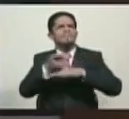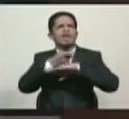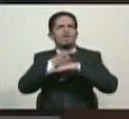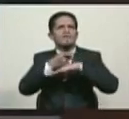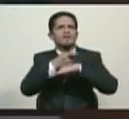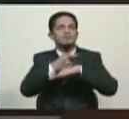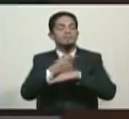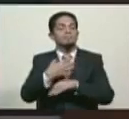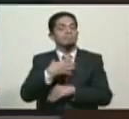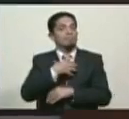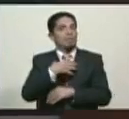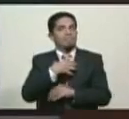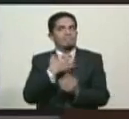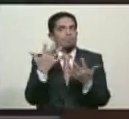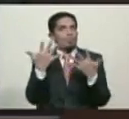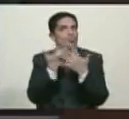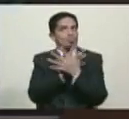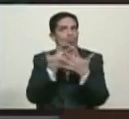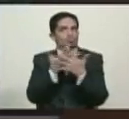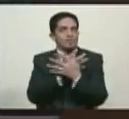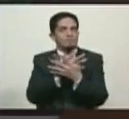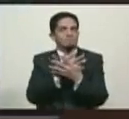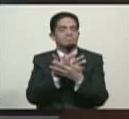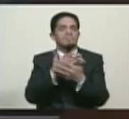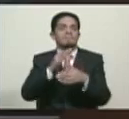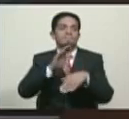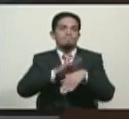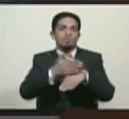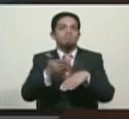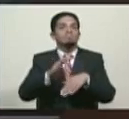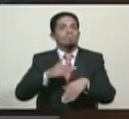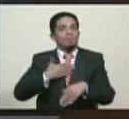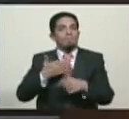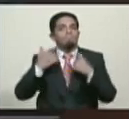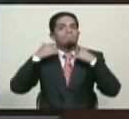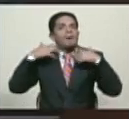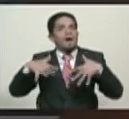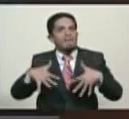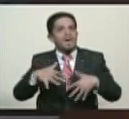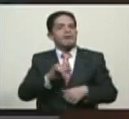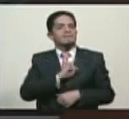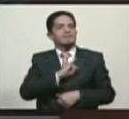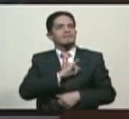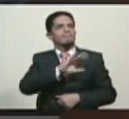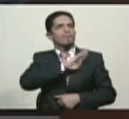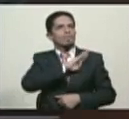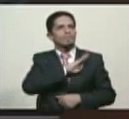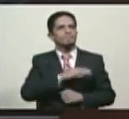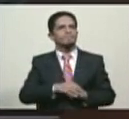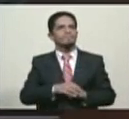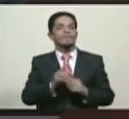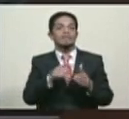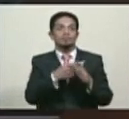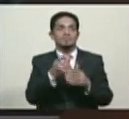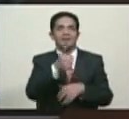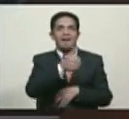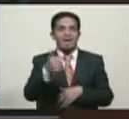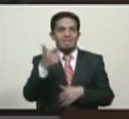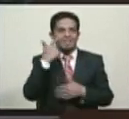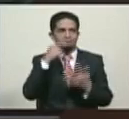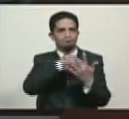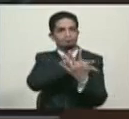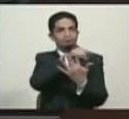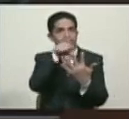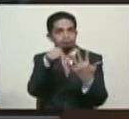vacilantes ante lo que significa perder nuestra identidad y nuestra libertad. Por eso, cada poder del Estado, junto con